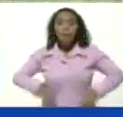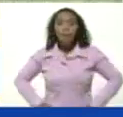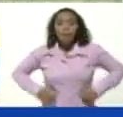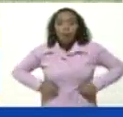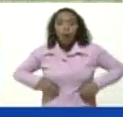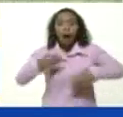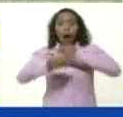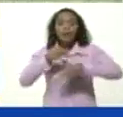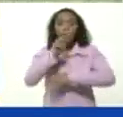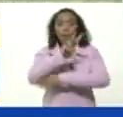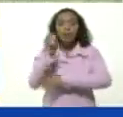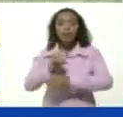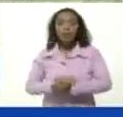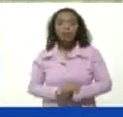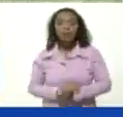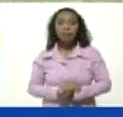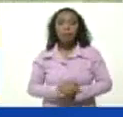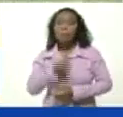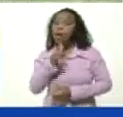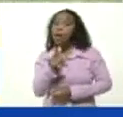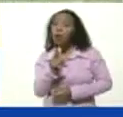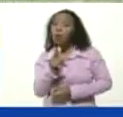20. ¿Malo?